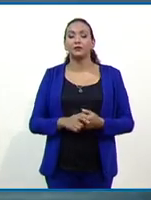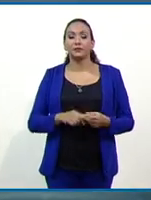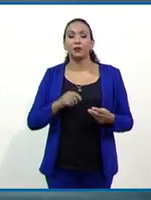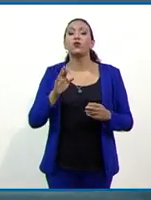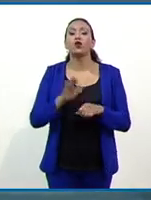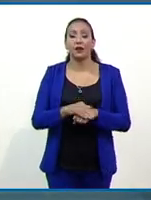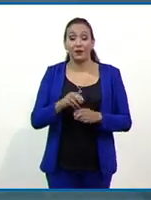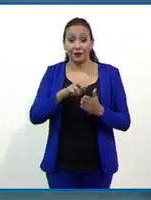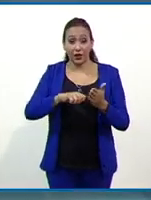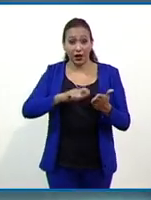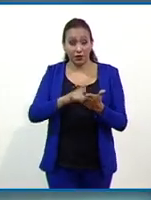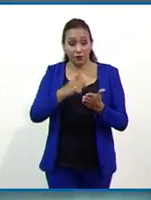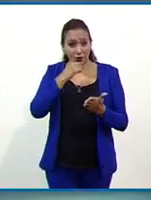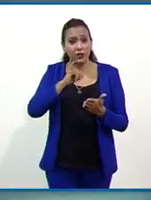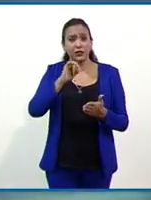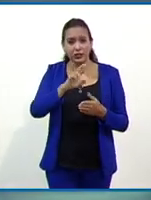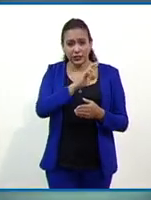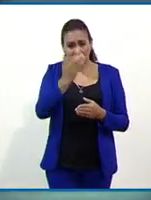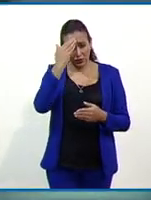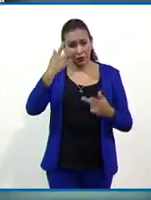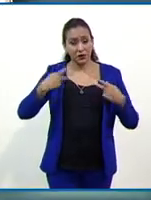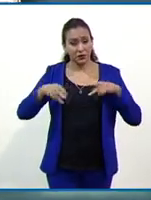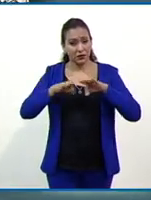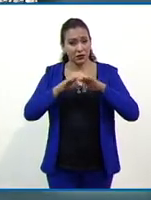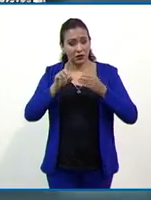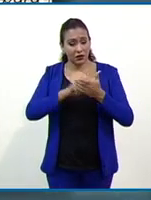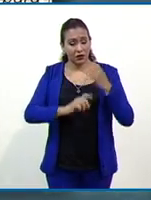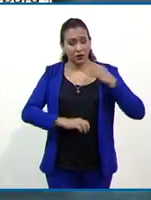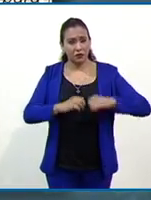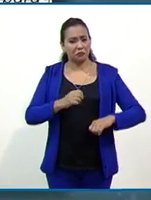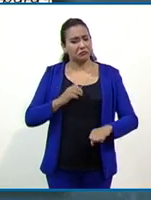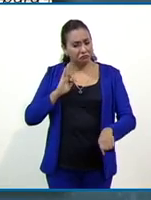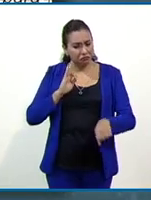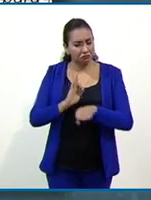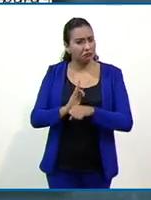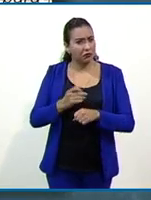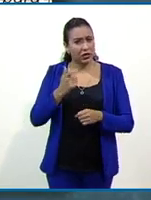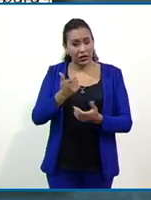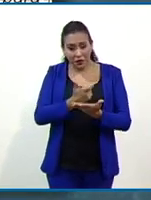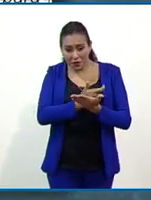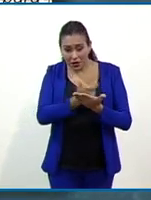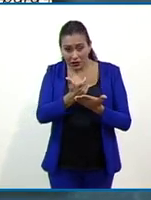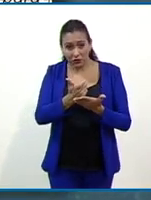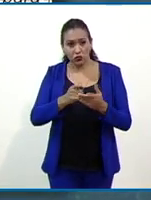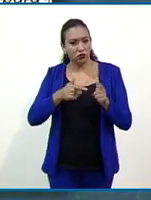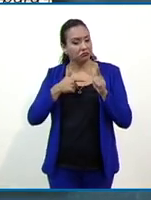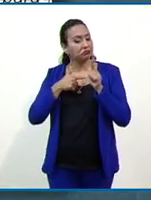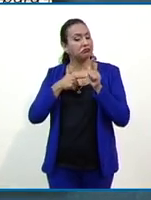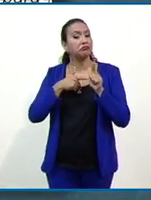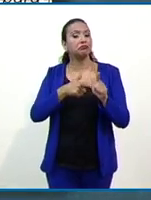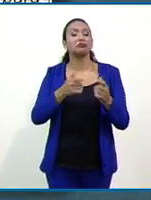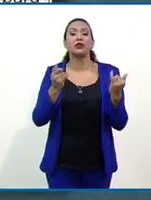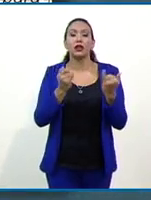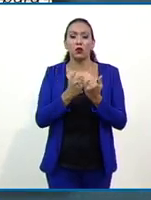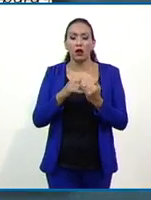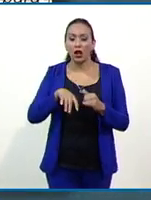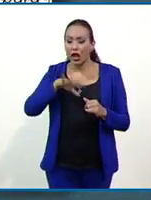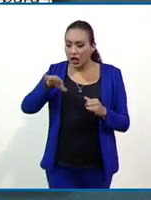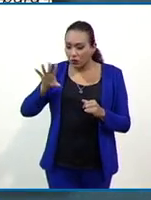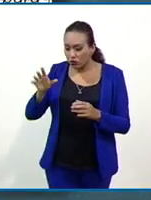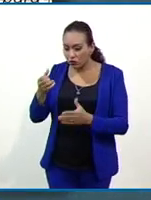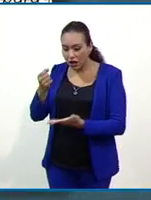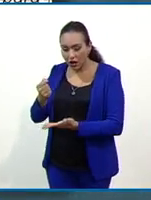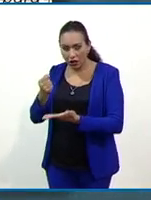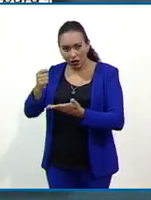que reconoce los derechos laborales de los trabajadores y asegura que en las partidas presupuestales se asignarán fondos necesarios para